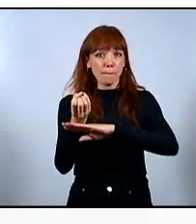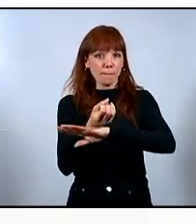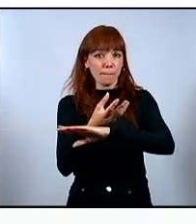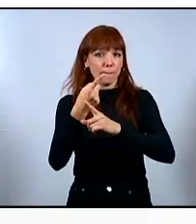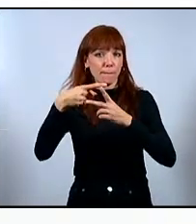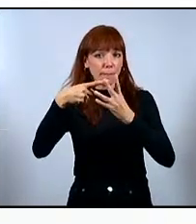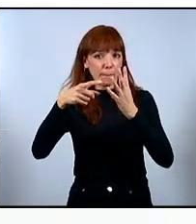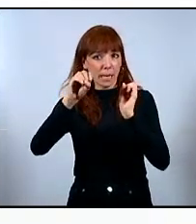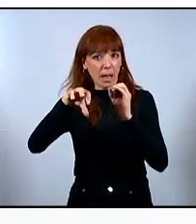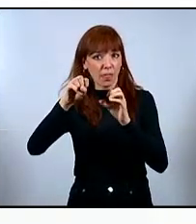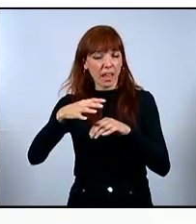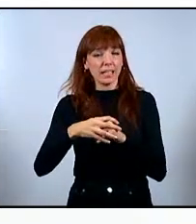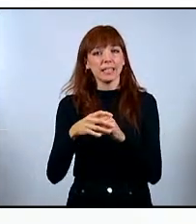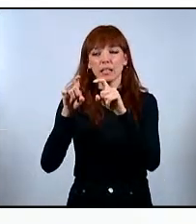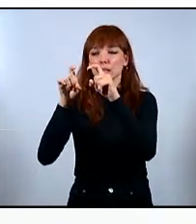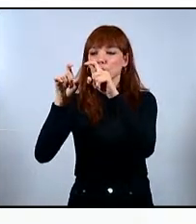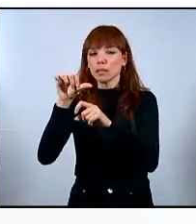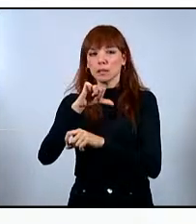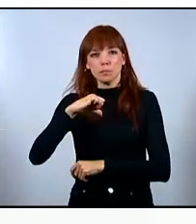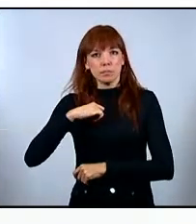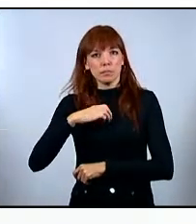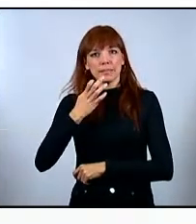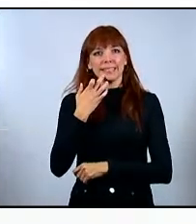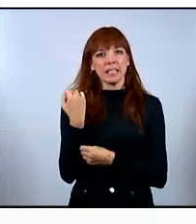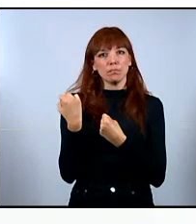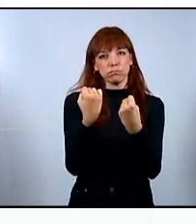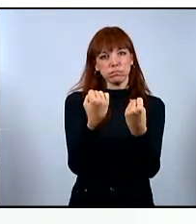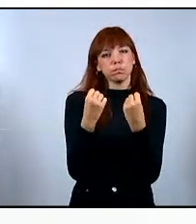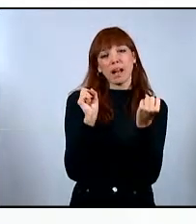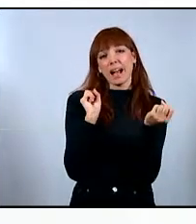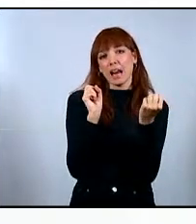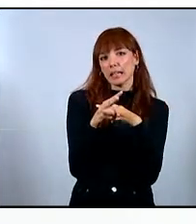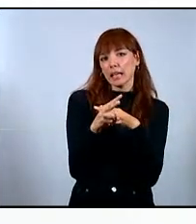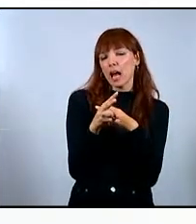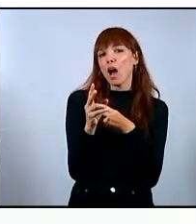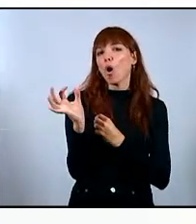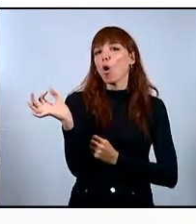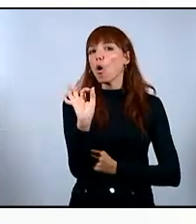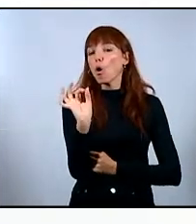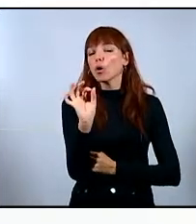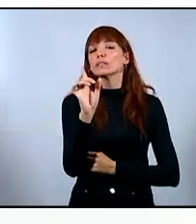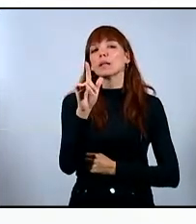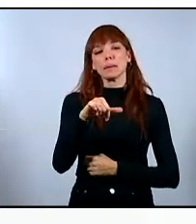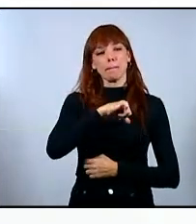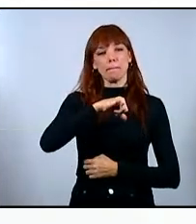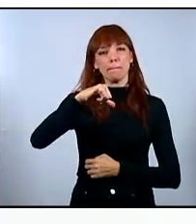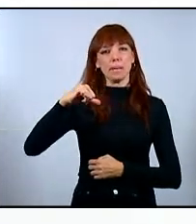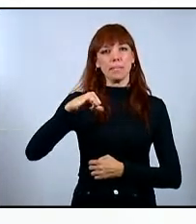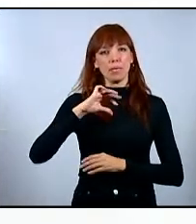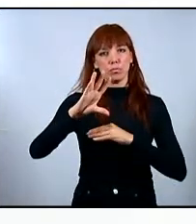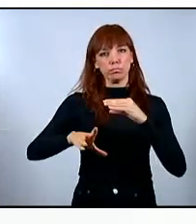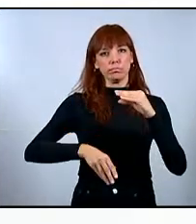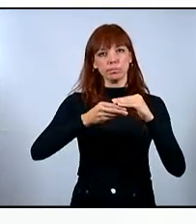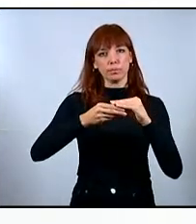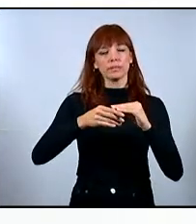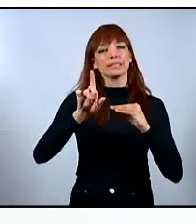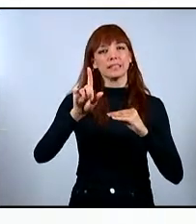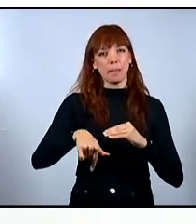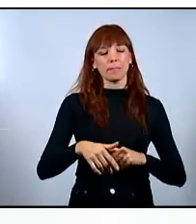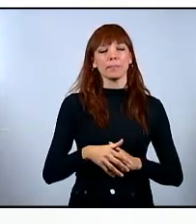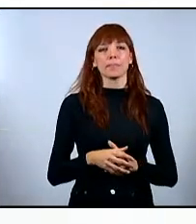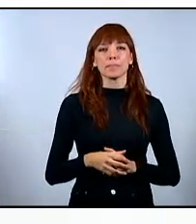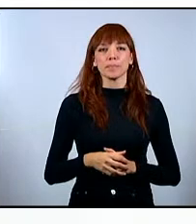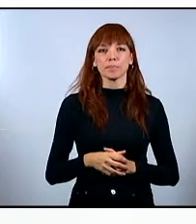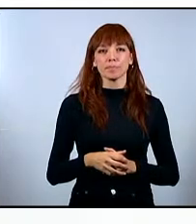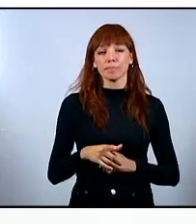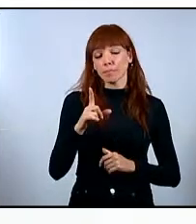que prestan servicio de transporte por carretera, así como de las que hacen transporte privado complementario. Quisiera